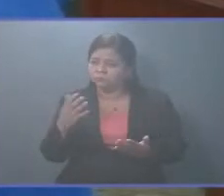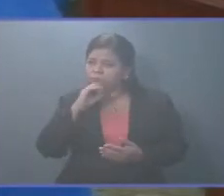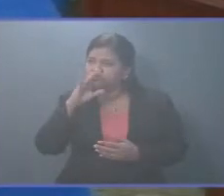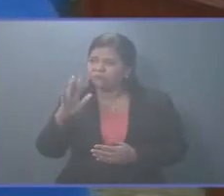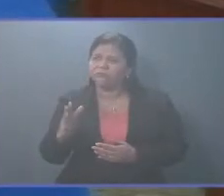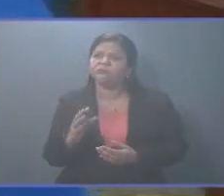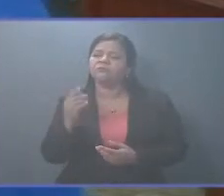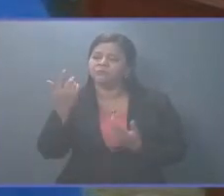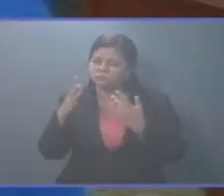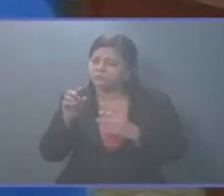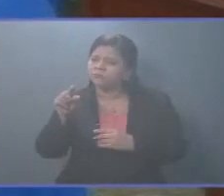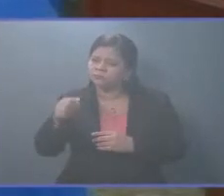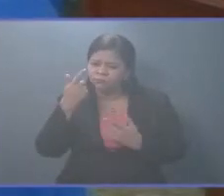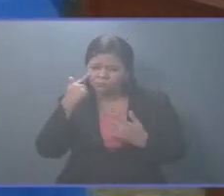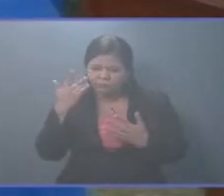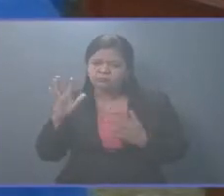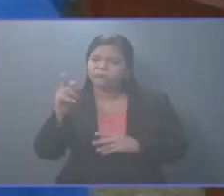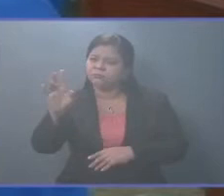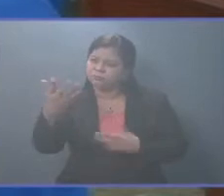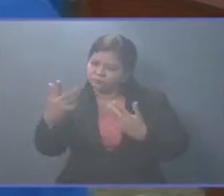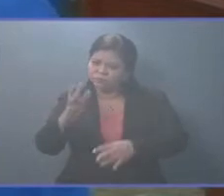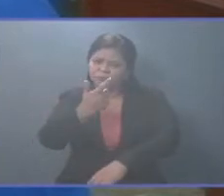tú te has vacunado contra el